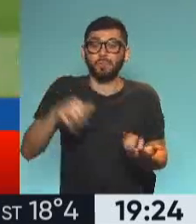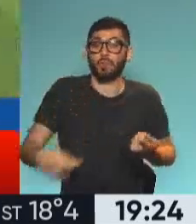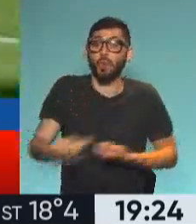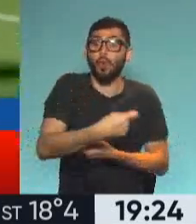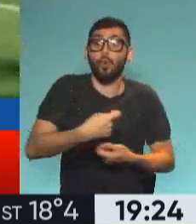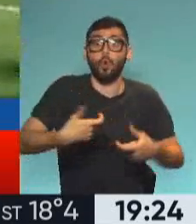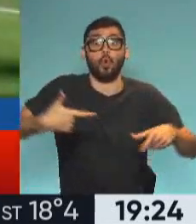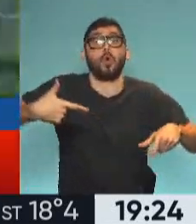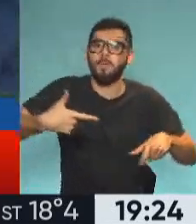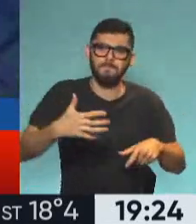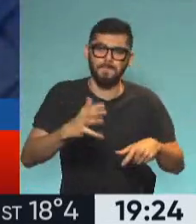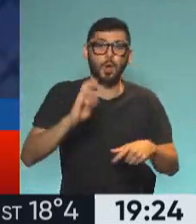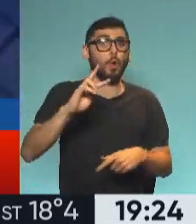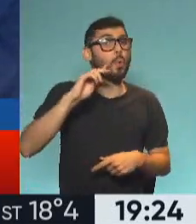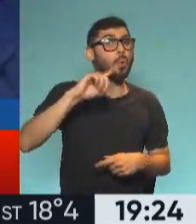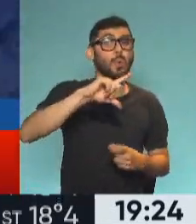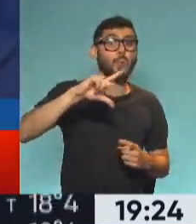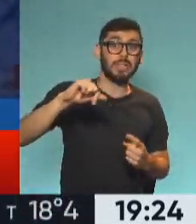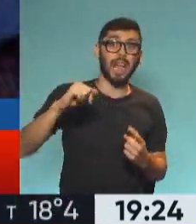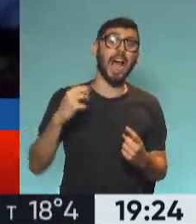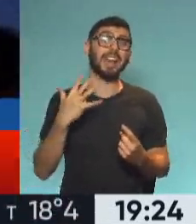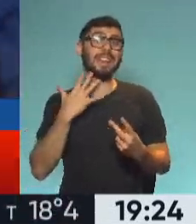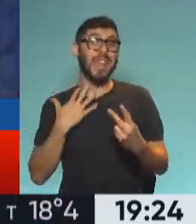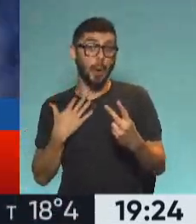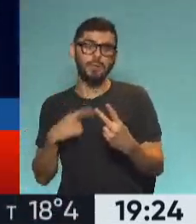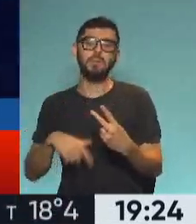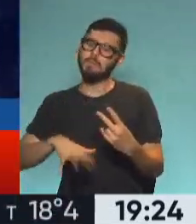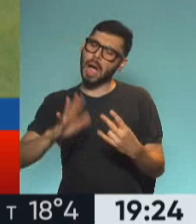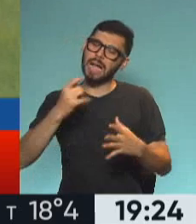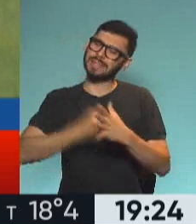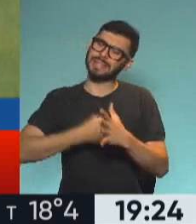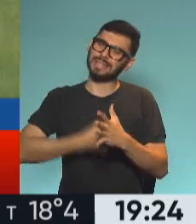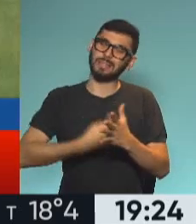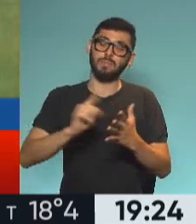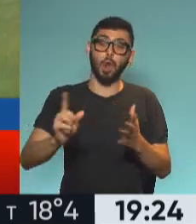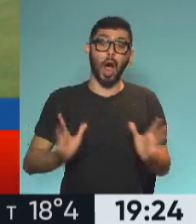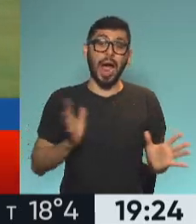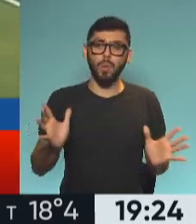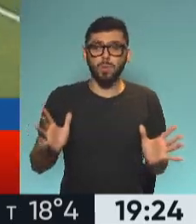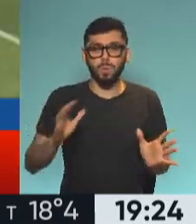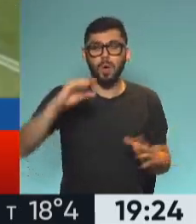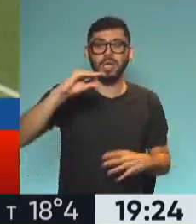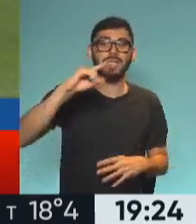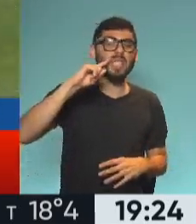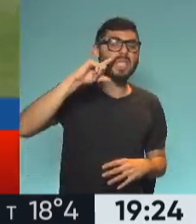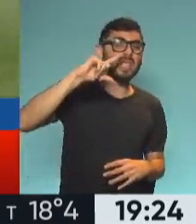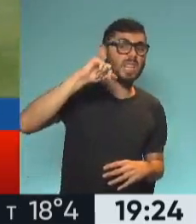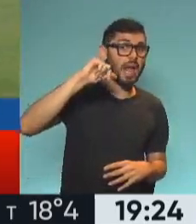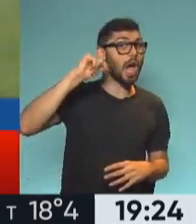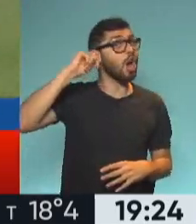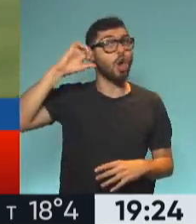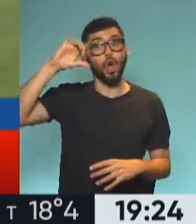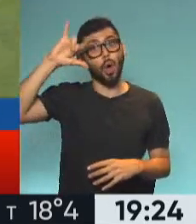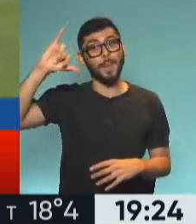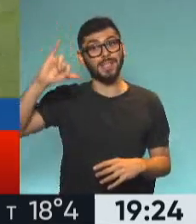para definir. Villa y Tevez fueron los que más intentaron, pero se encontraron con este monstruo. Chila Gómez, el reemplazante